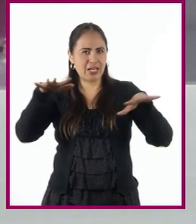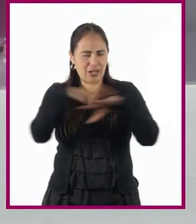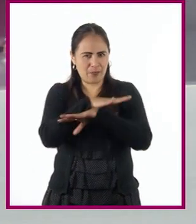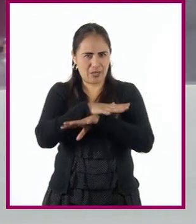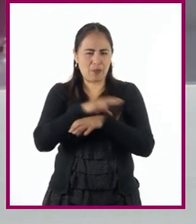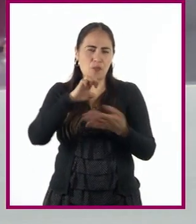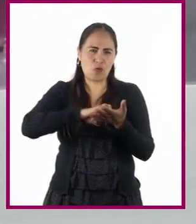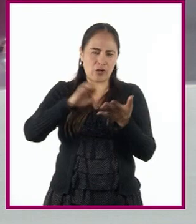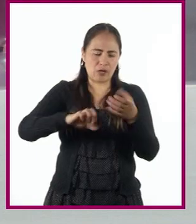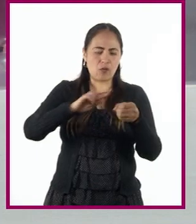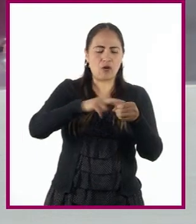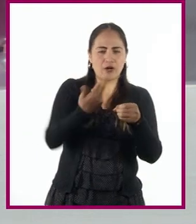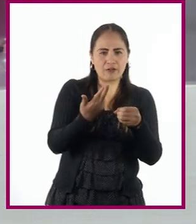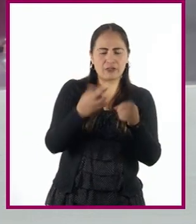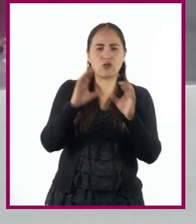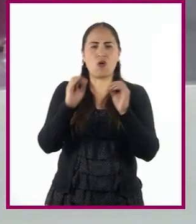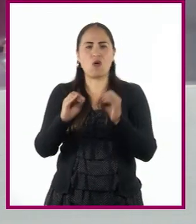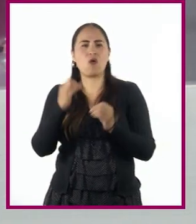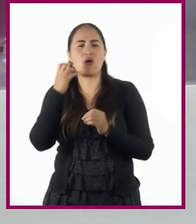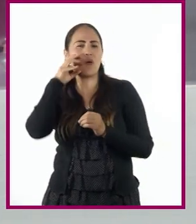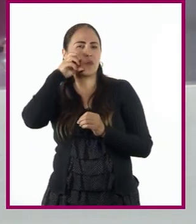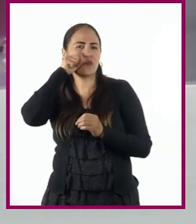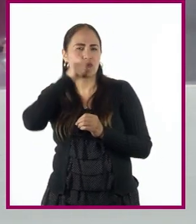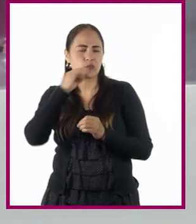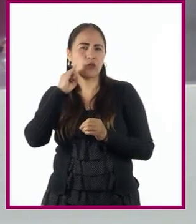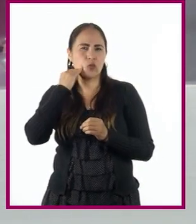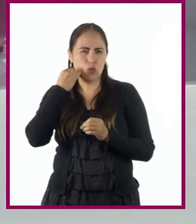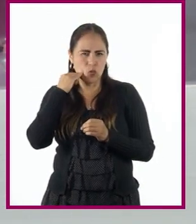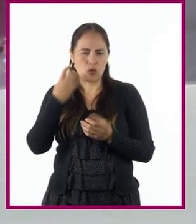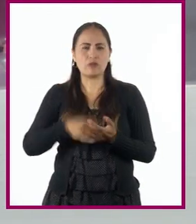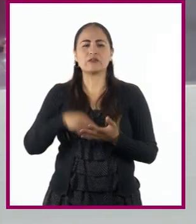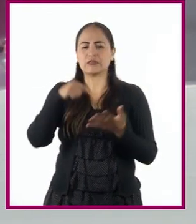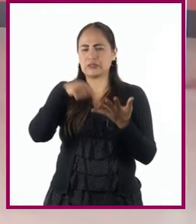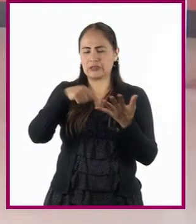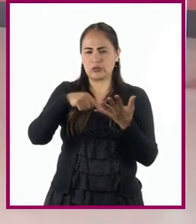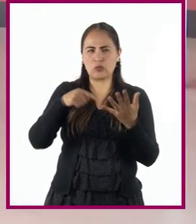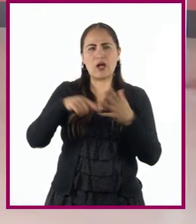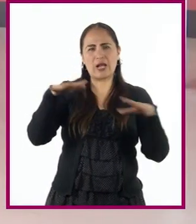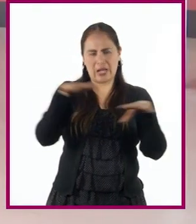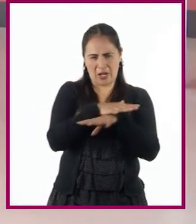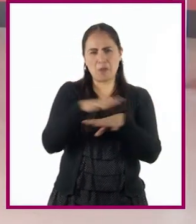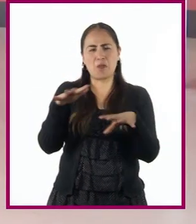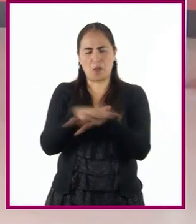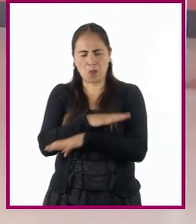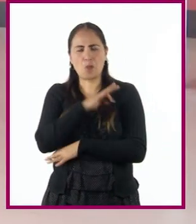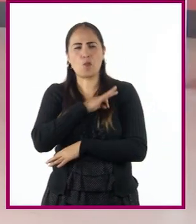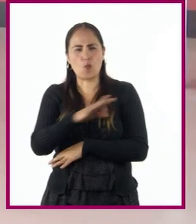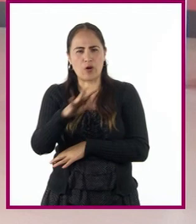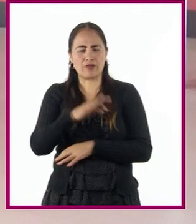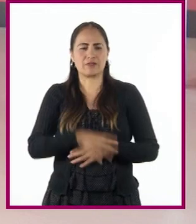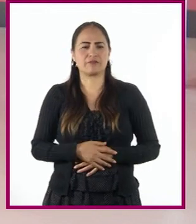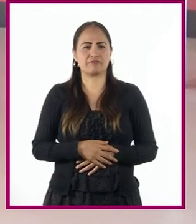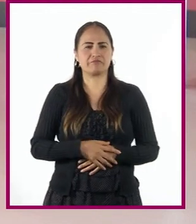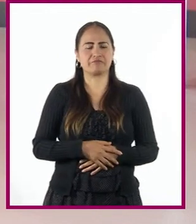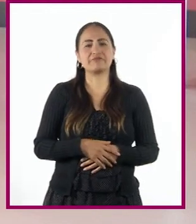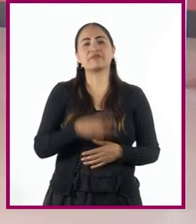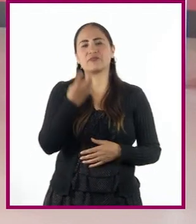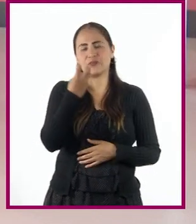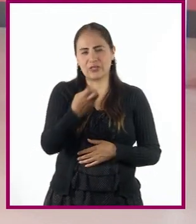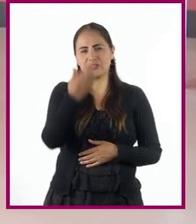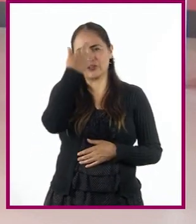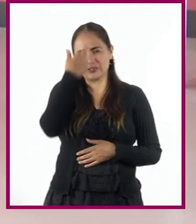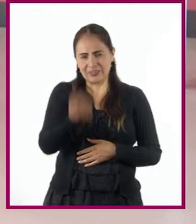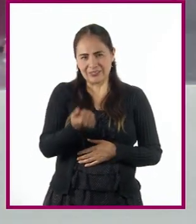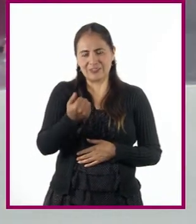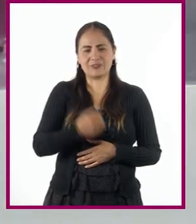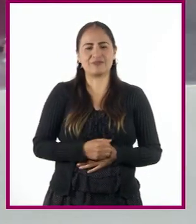como el refresco o el jugo de limón y que provoca un cambio de color de las sustancias presentes en la infusión, razón por la que